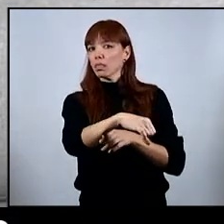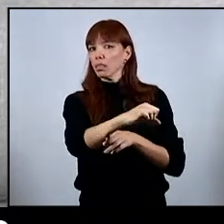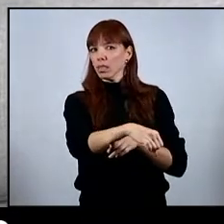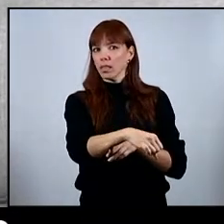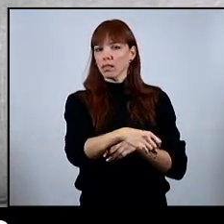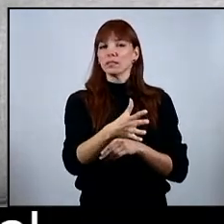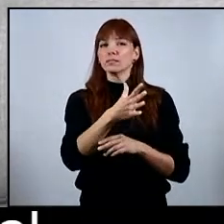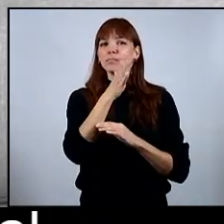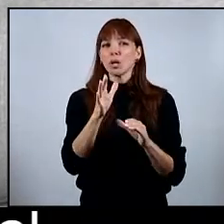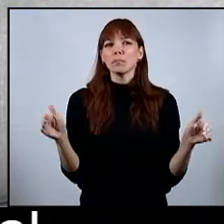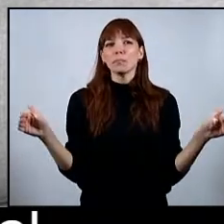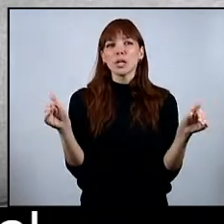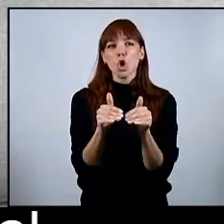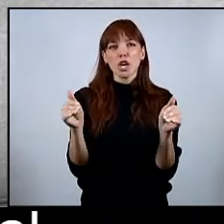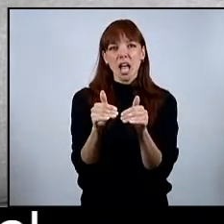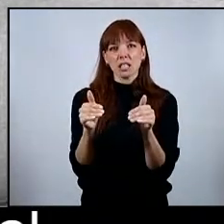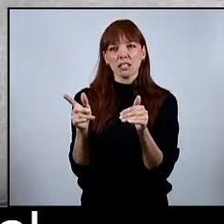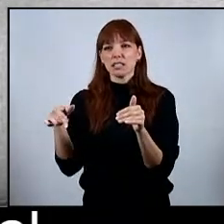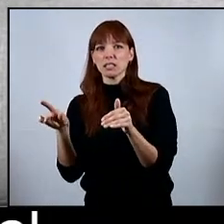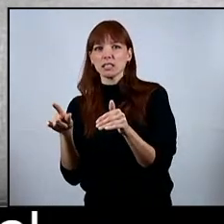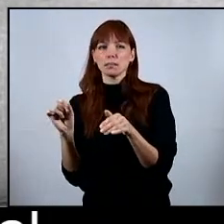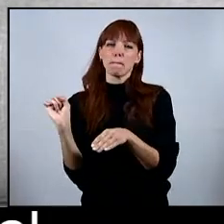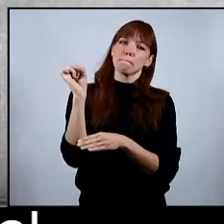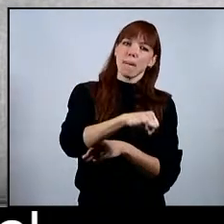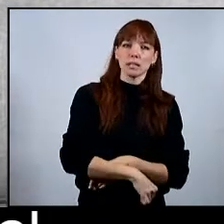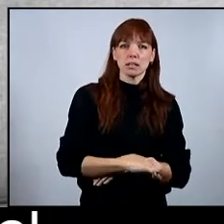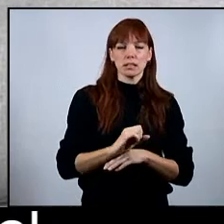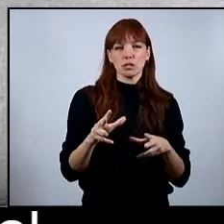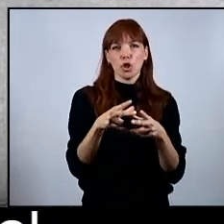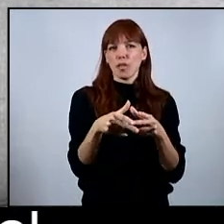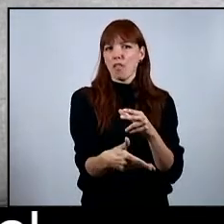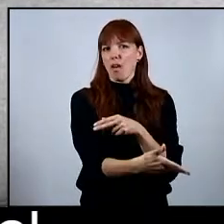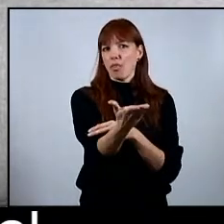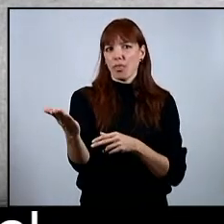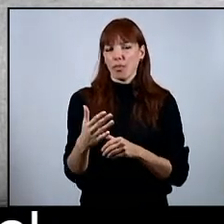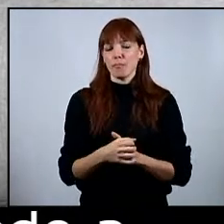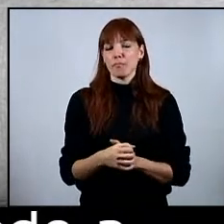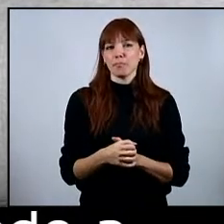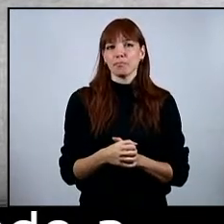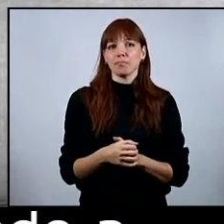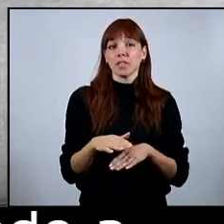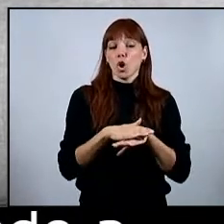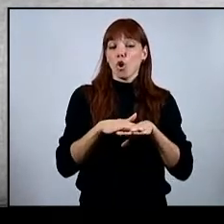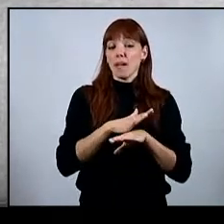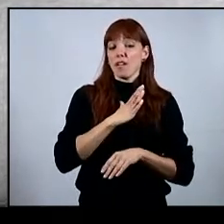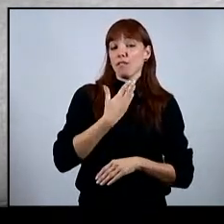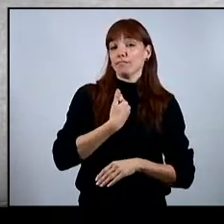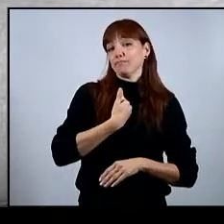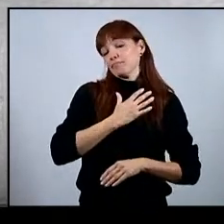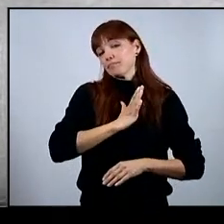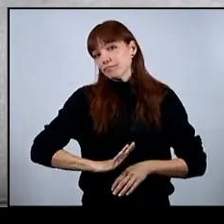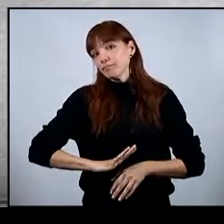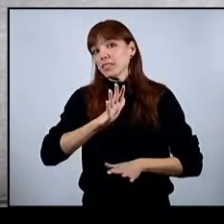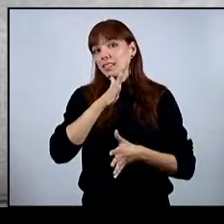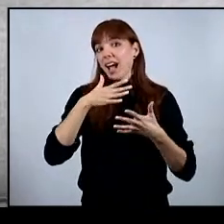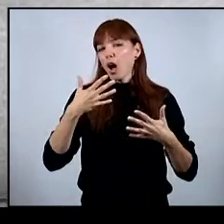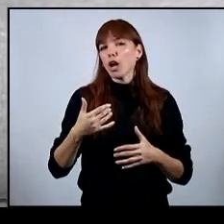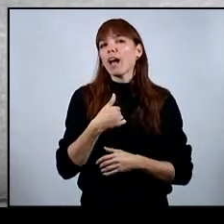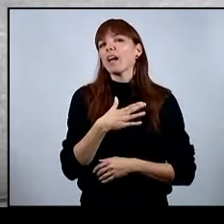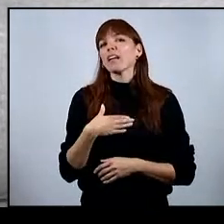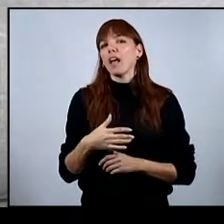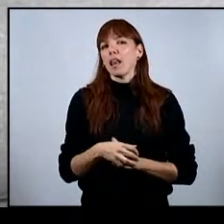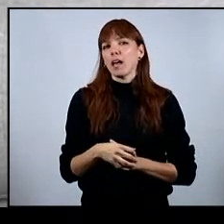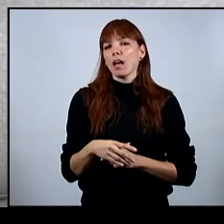de minorías sometiendo a mayorías. El Gobierno en funciones lo que pretende es que nos comamos las